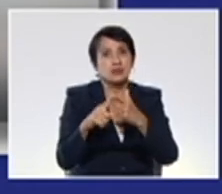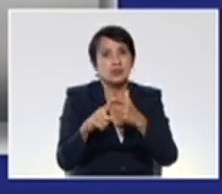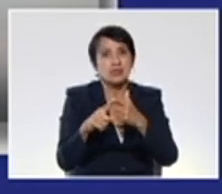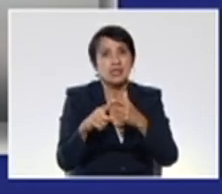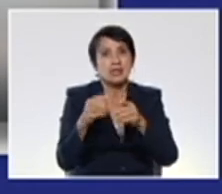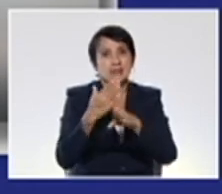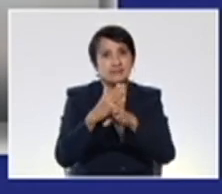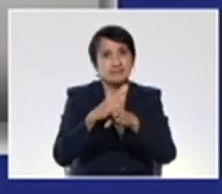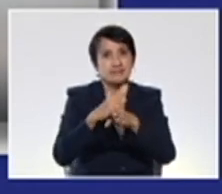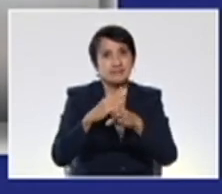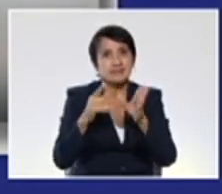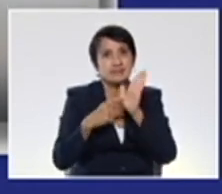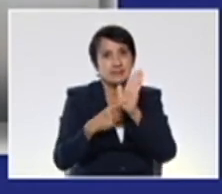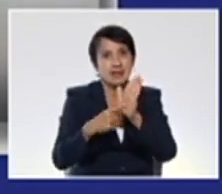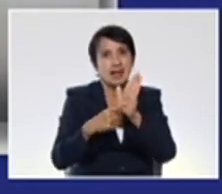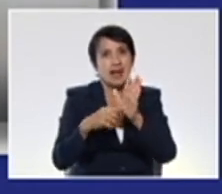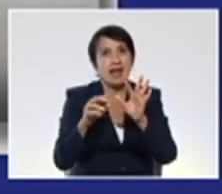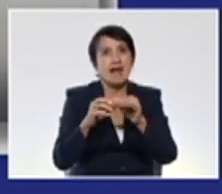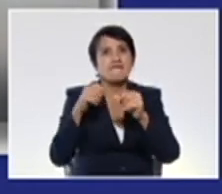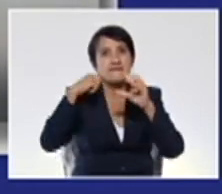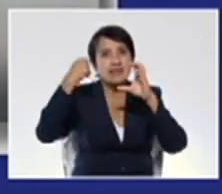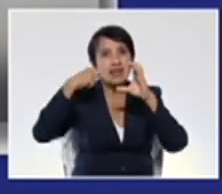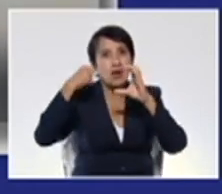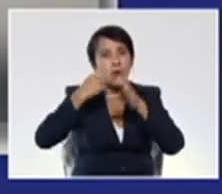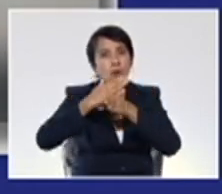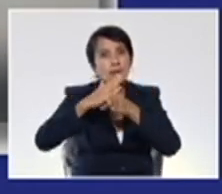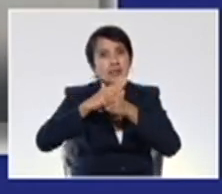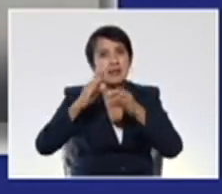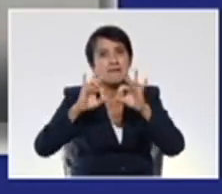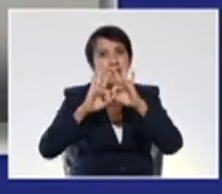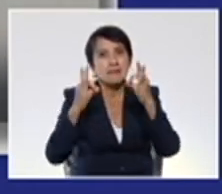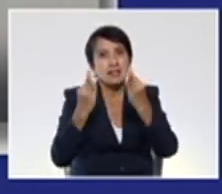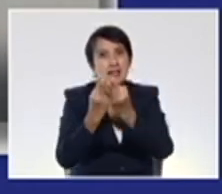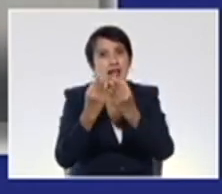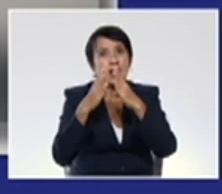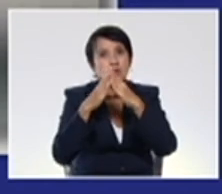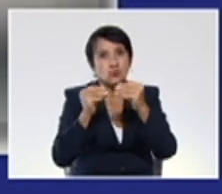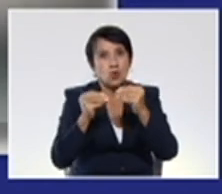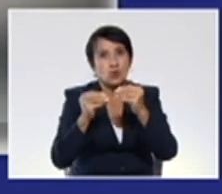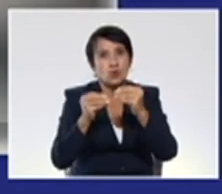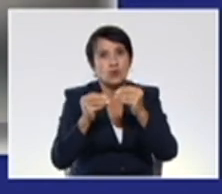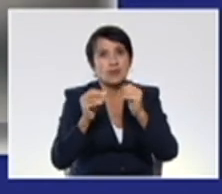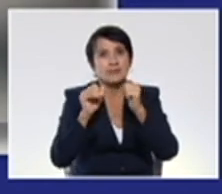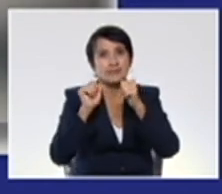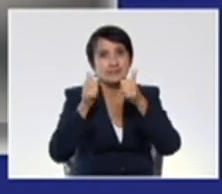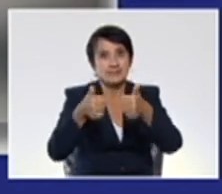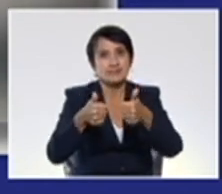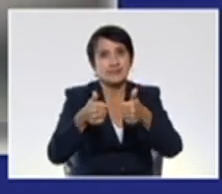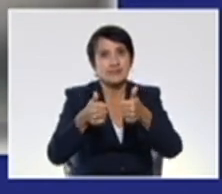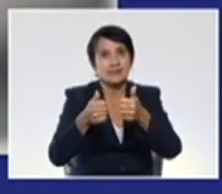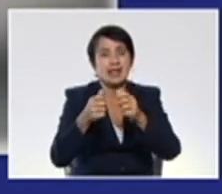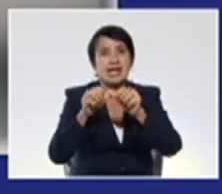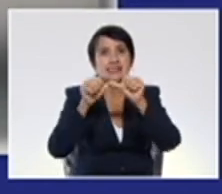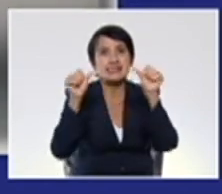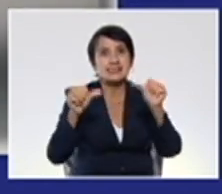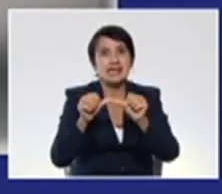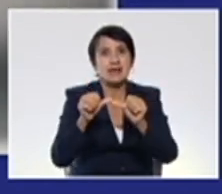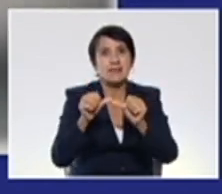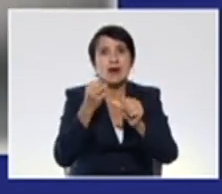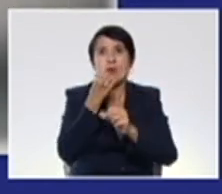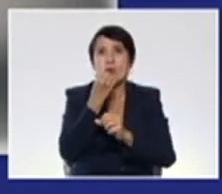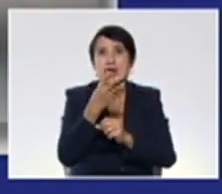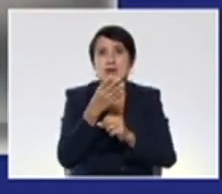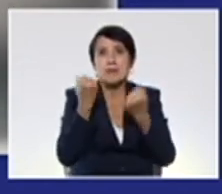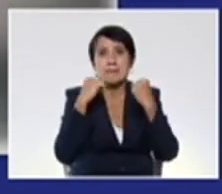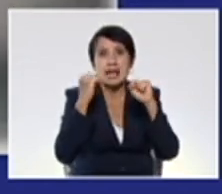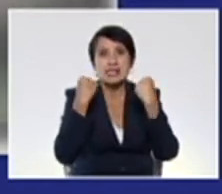comparto este video, amigos. Por favor, compártalos con sus familiares para que puedan todos beneficiarse de este sistema tan novedoso y